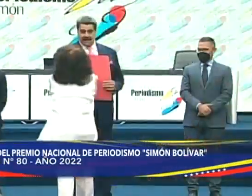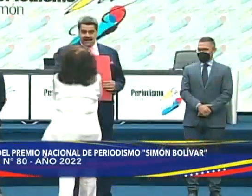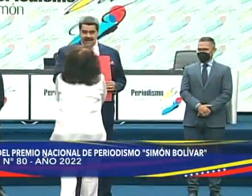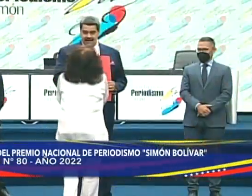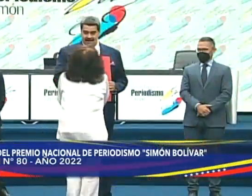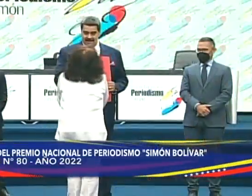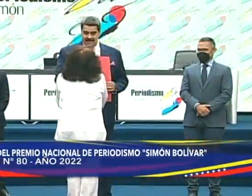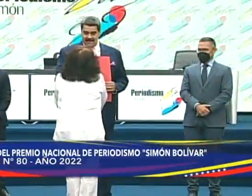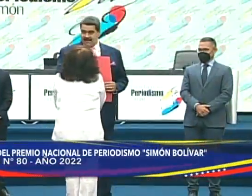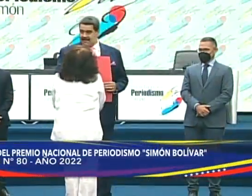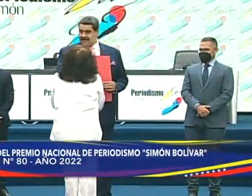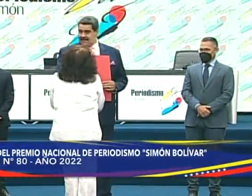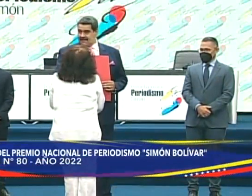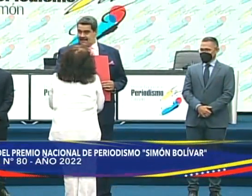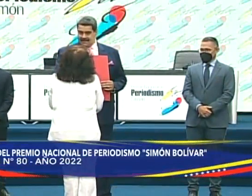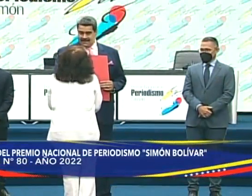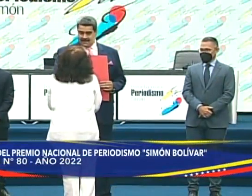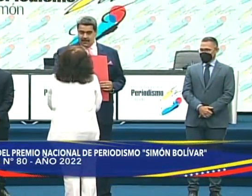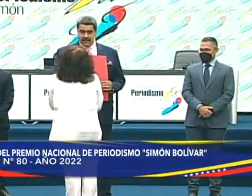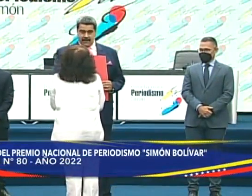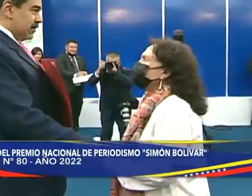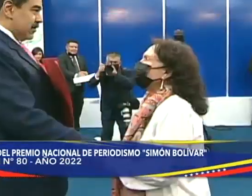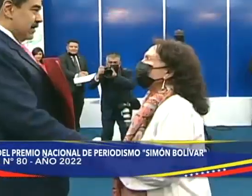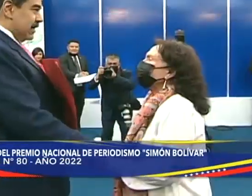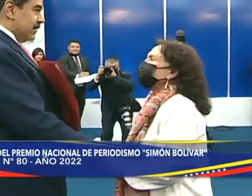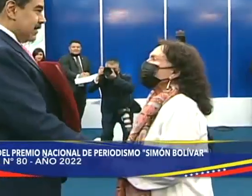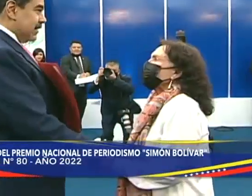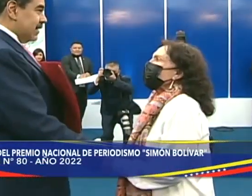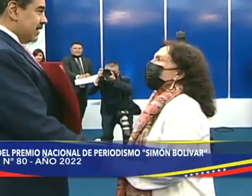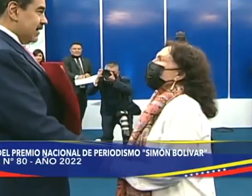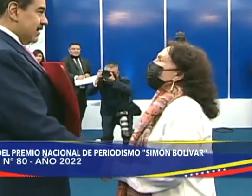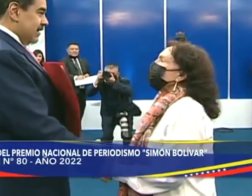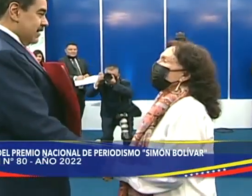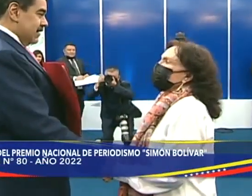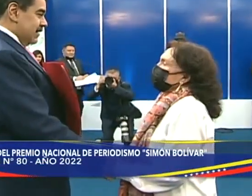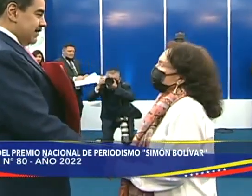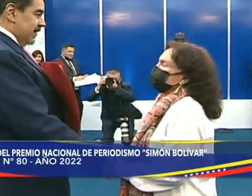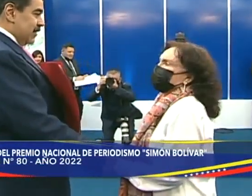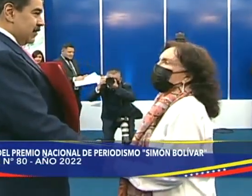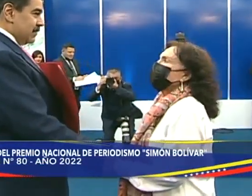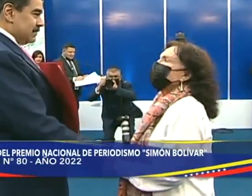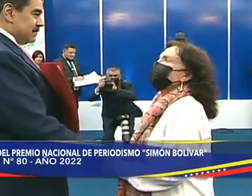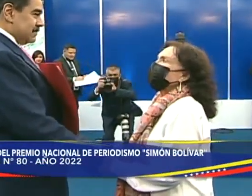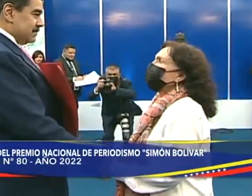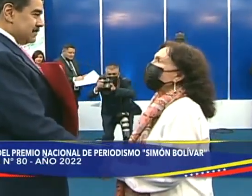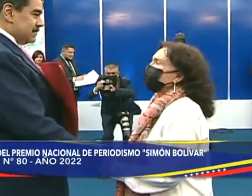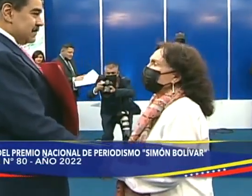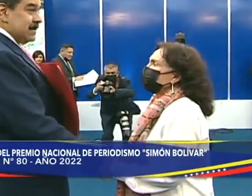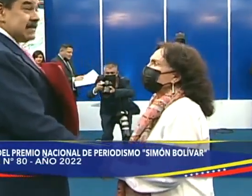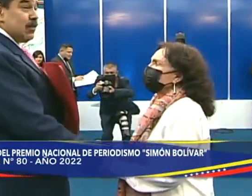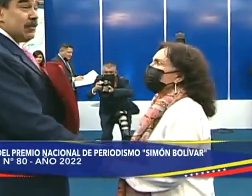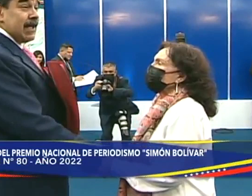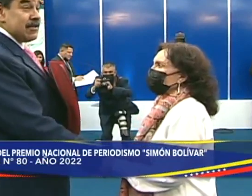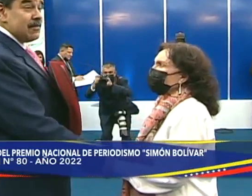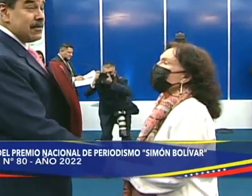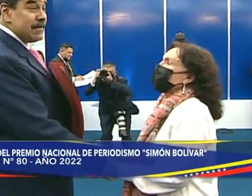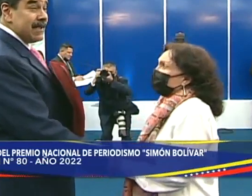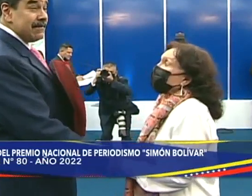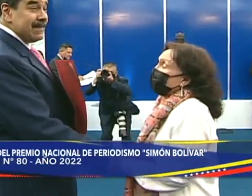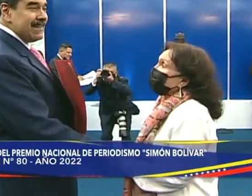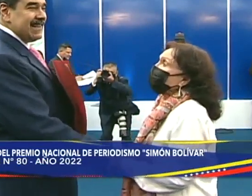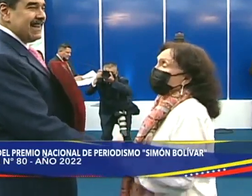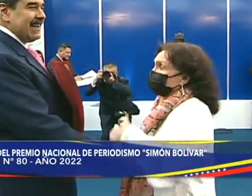en primera línea de la palestra de lo que ha sido este gran debate mundial sobre la paz y los